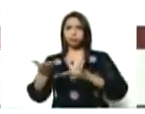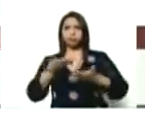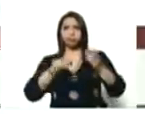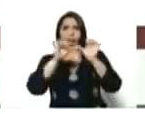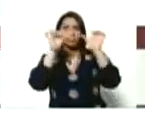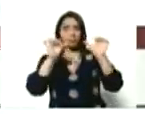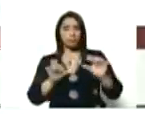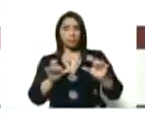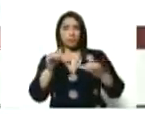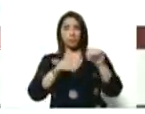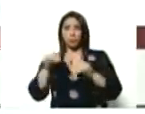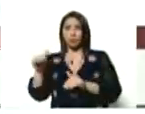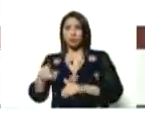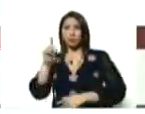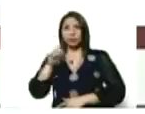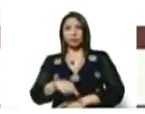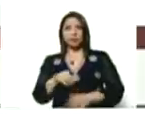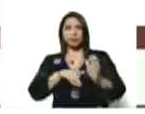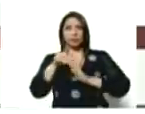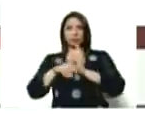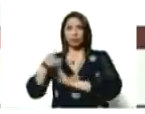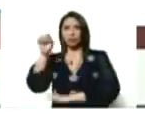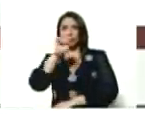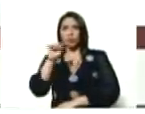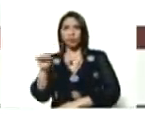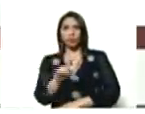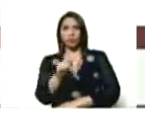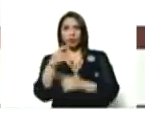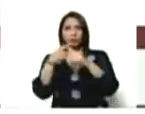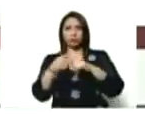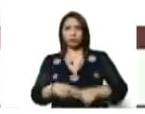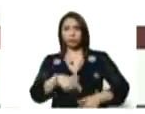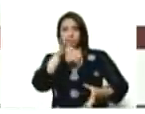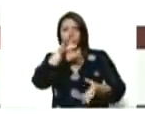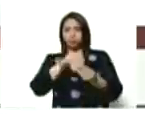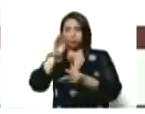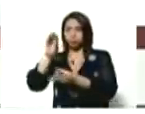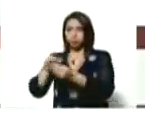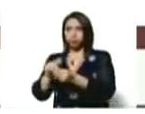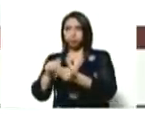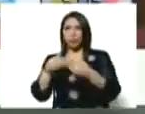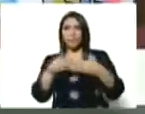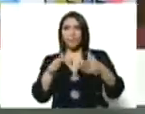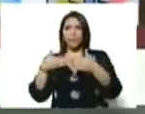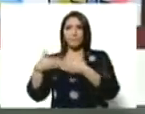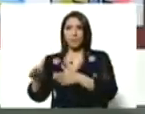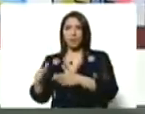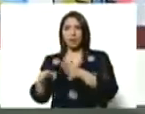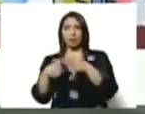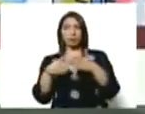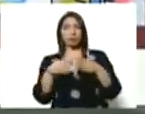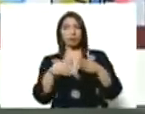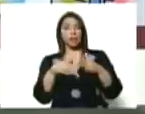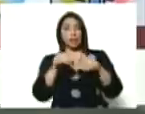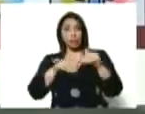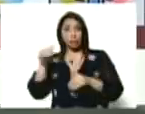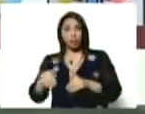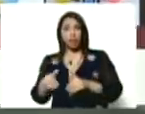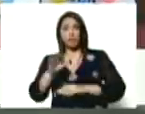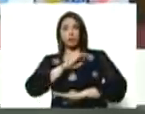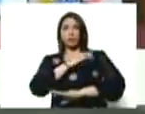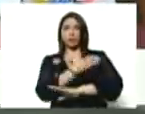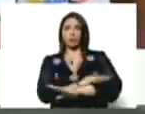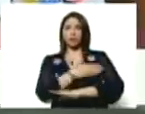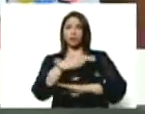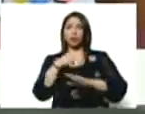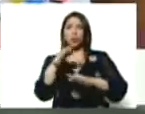se desarrolló un software de votación y totalización, ampliando aún más las garantías electorales que hemos desarrollado y fortalecido en los últimos